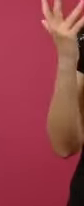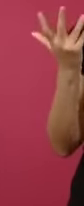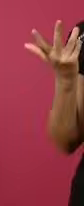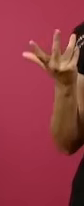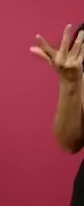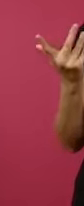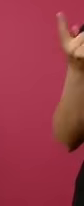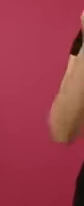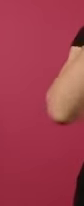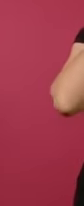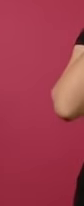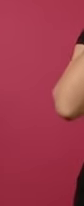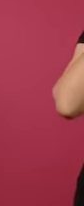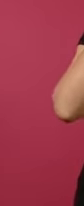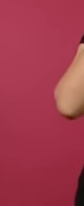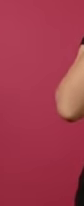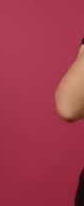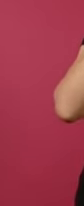sea.